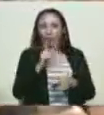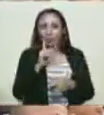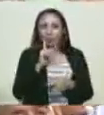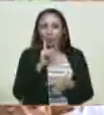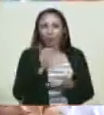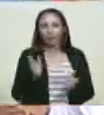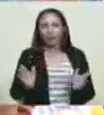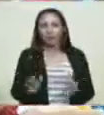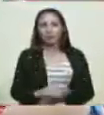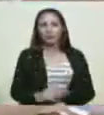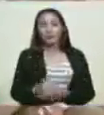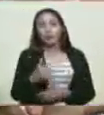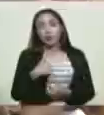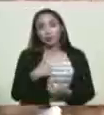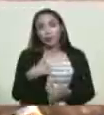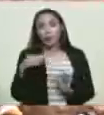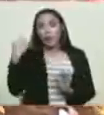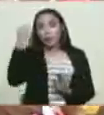Y yo estoy pensando,